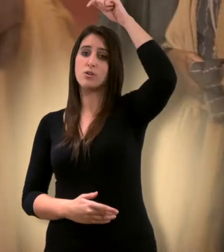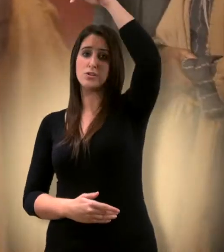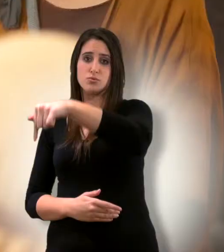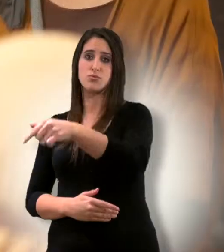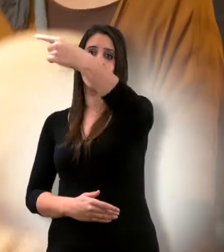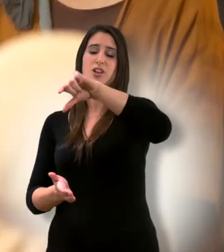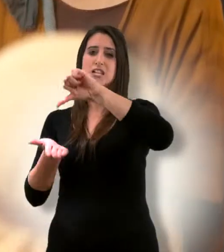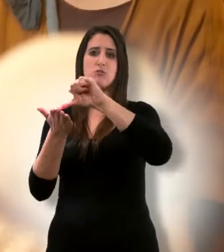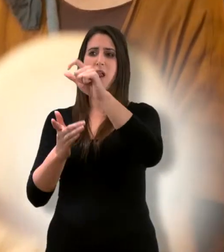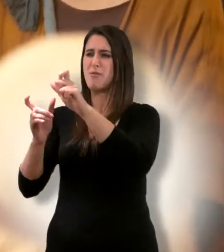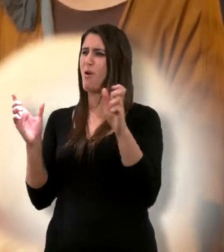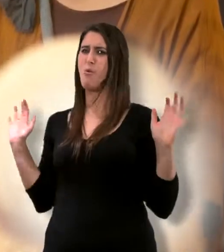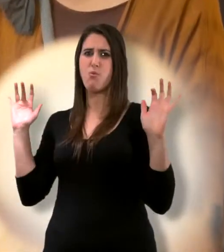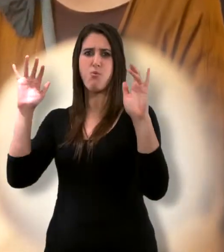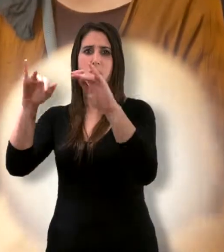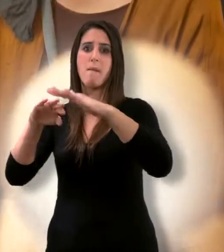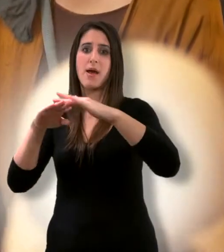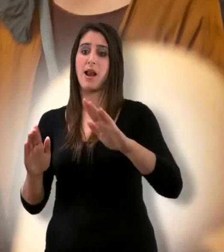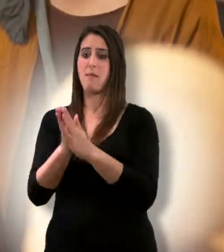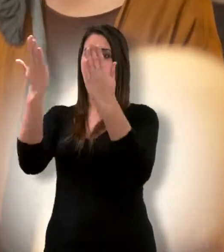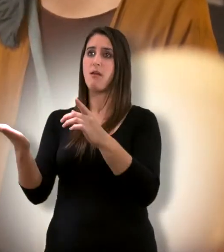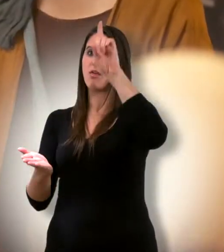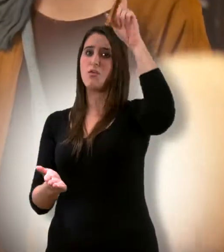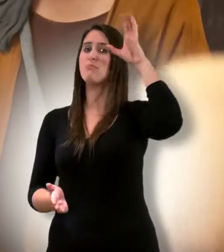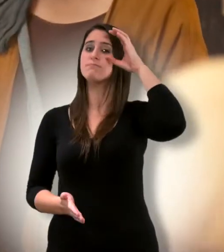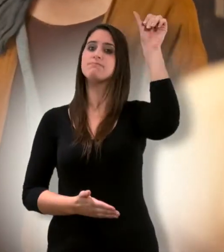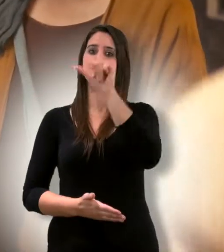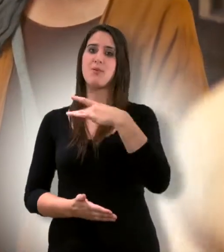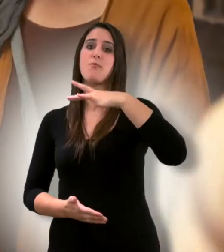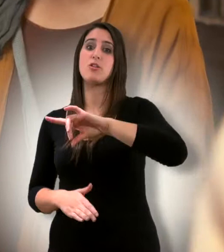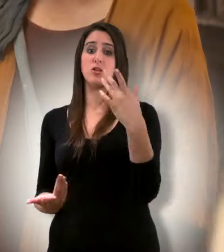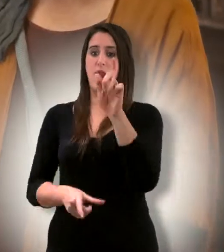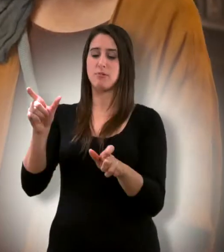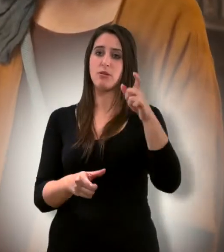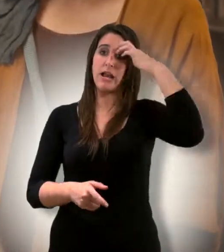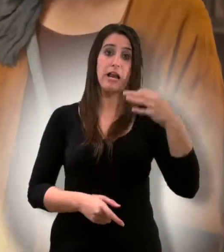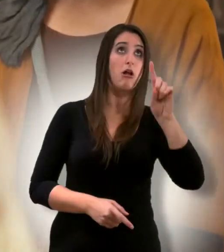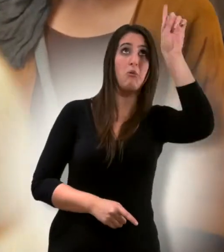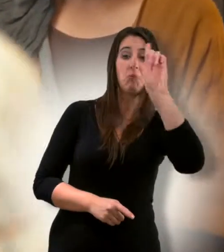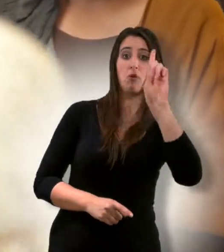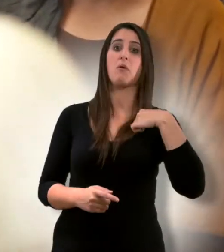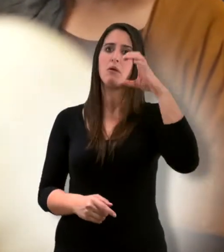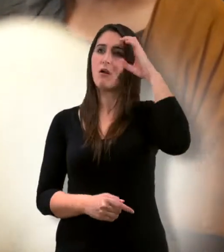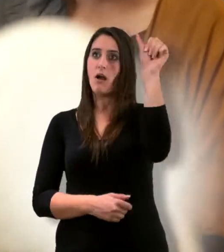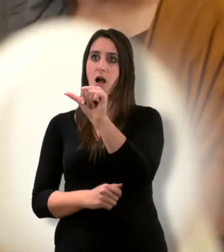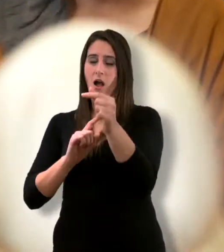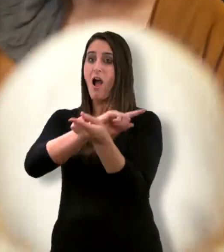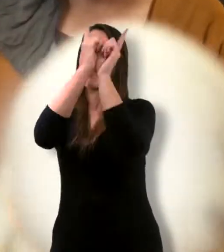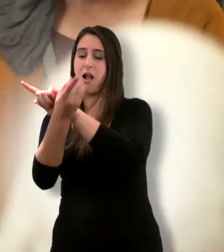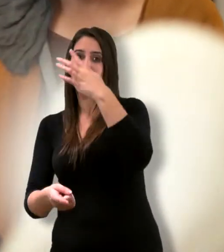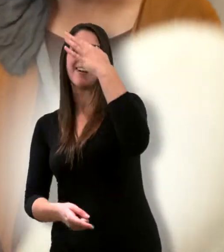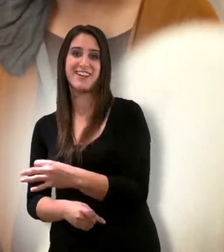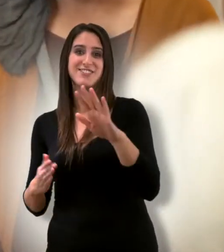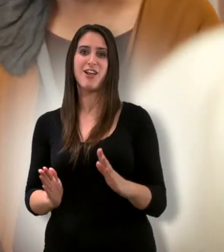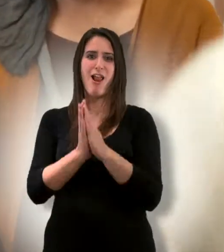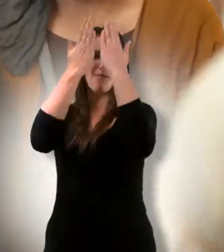la ciudad se reunió para oír la palabra del Señor. Cuando los gentiles oían sus mensajes, creían, y la palabra del Señor